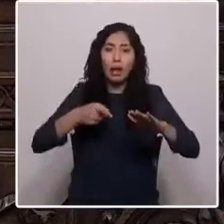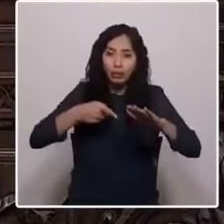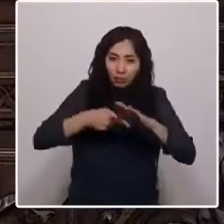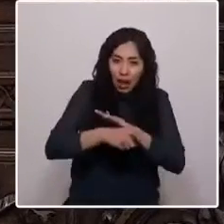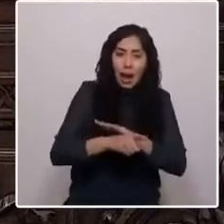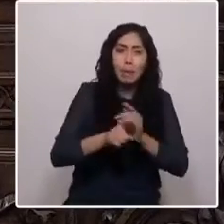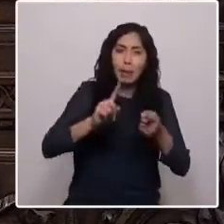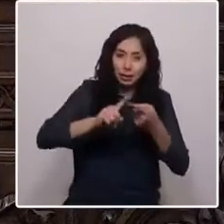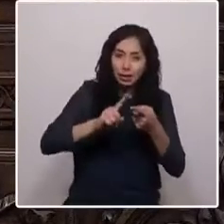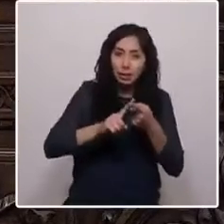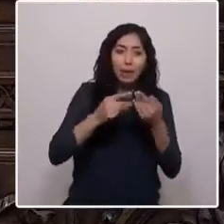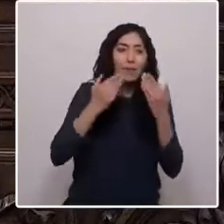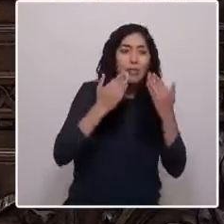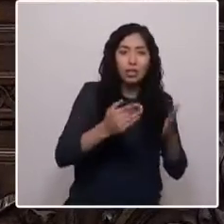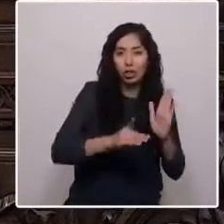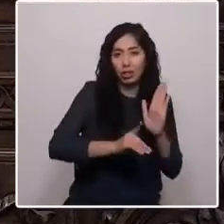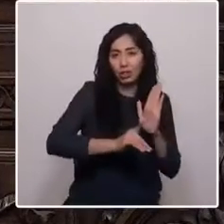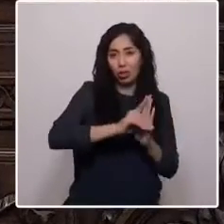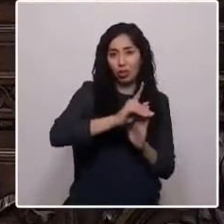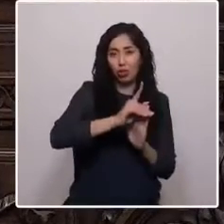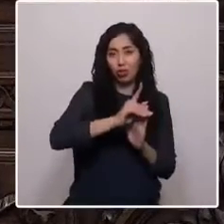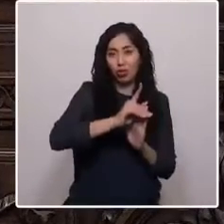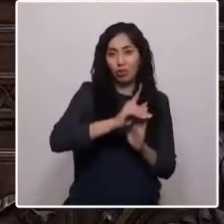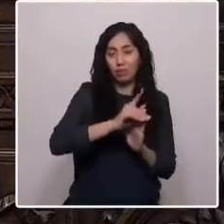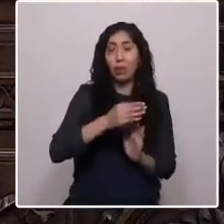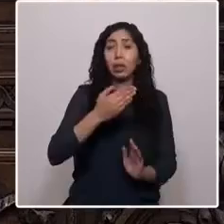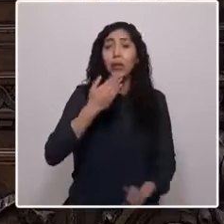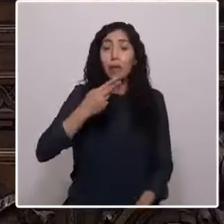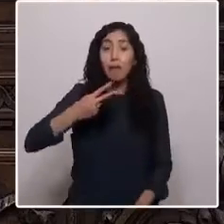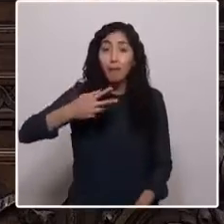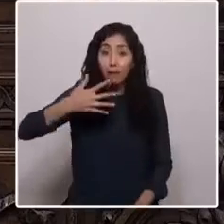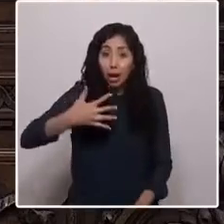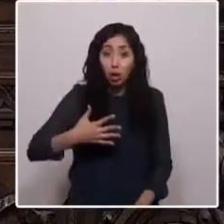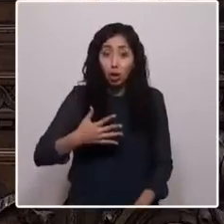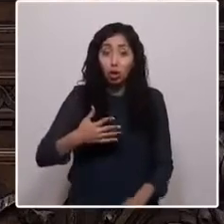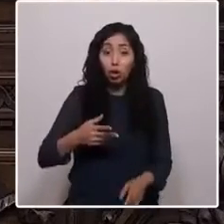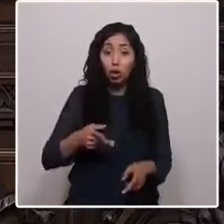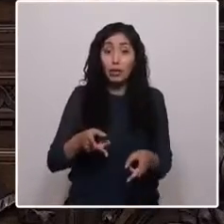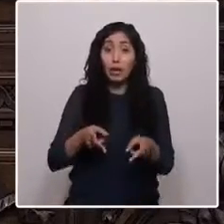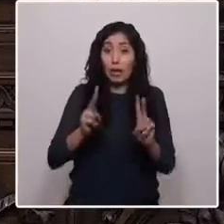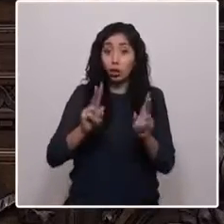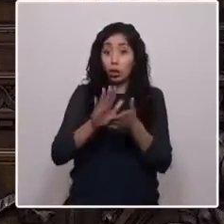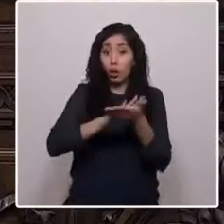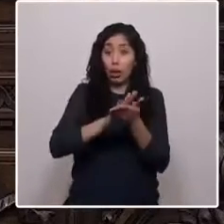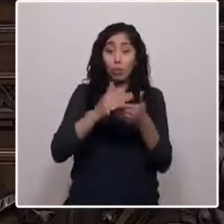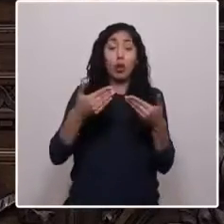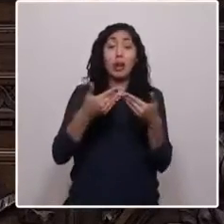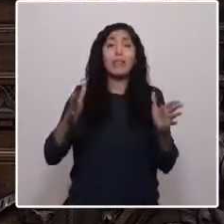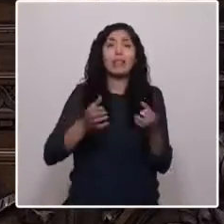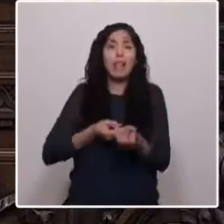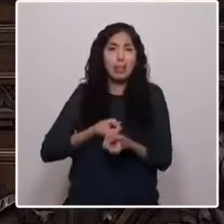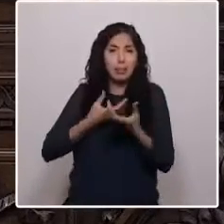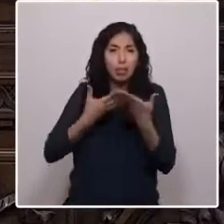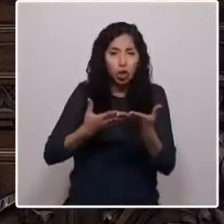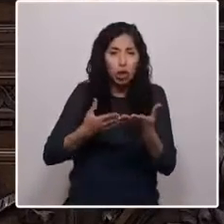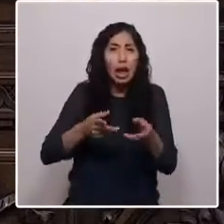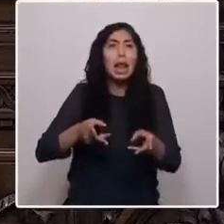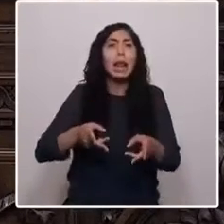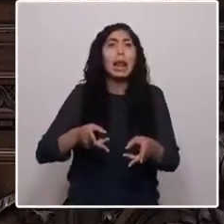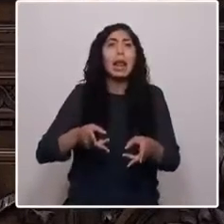desarrollo, y valórico, donde los derechos anteriores al Estado, como la libertad de expresión, de culto y